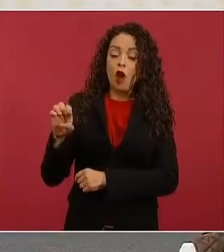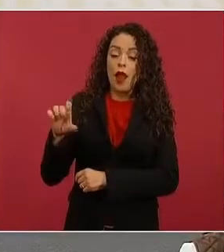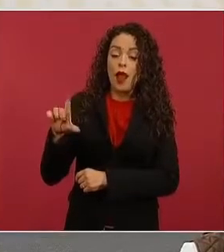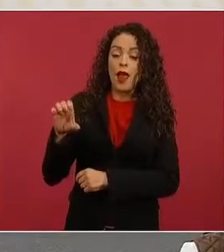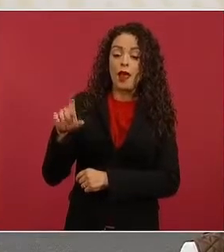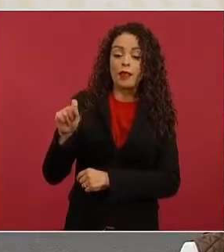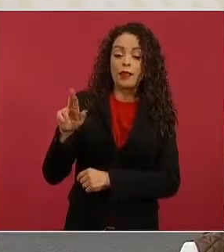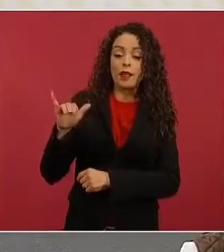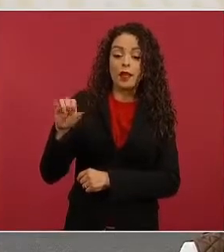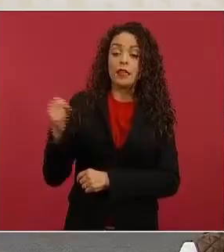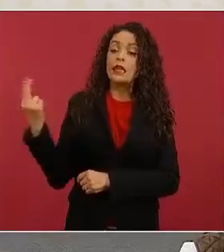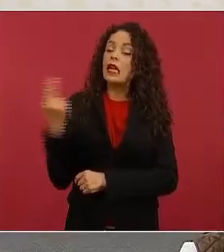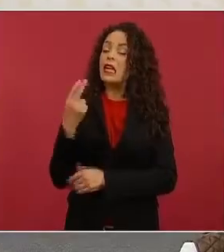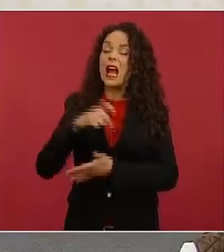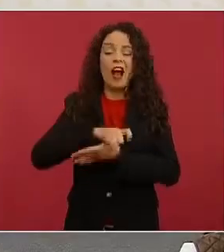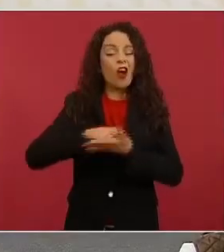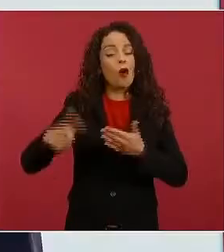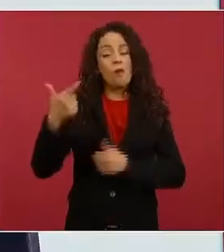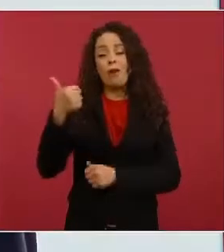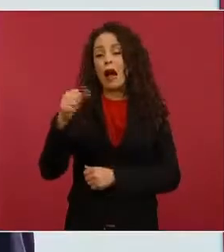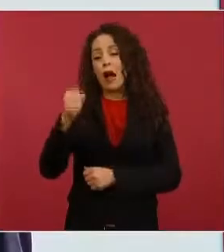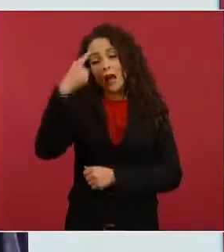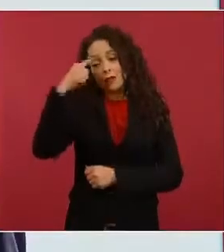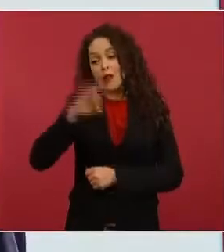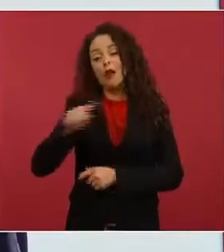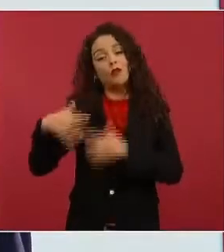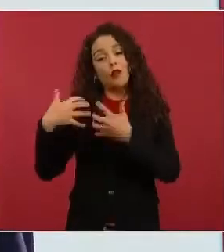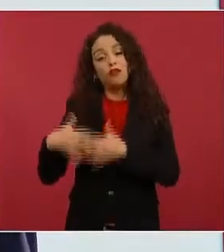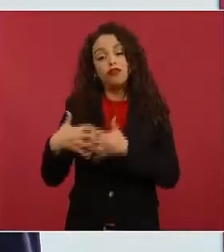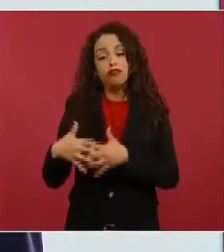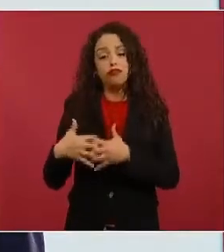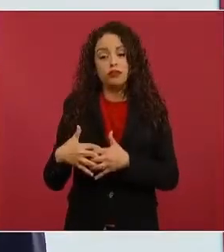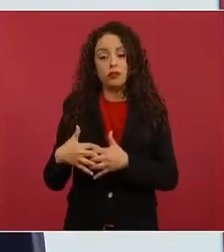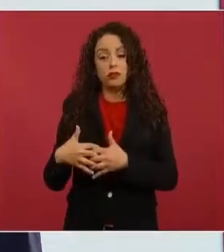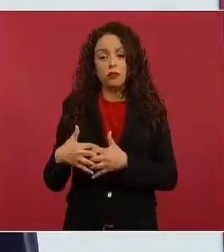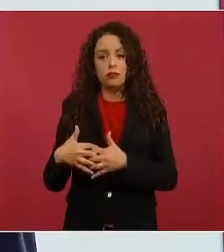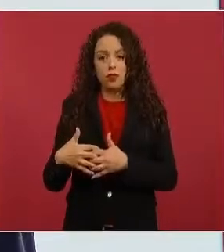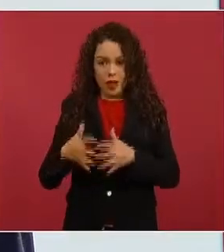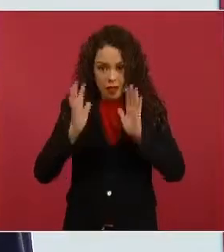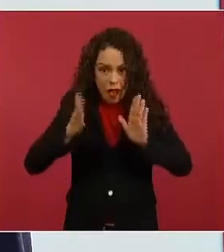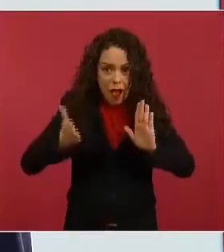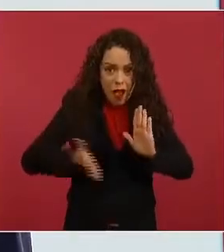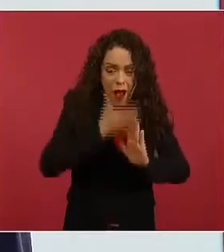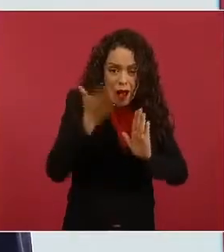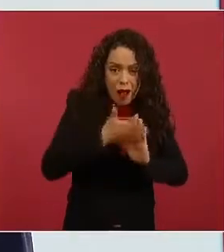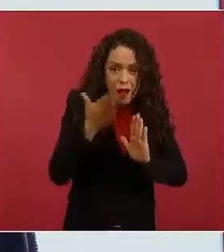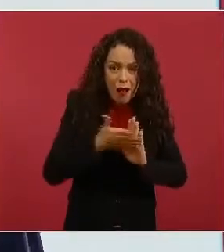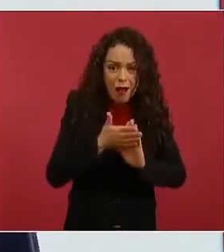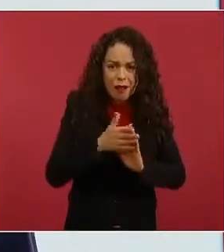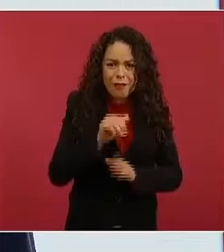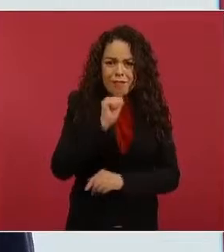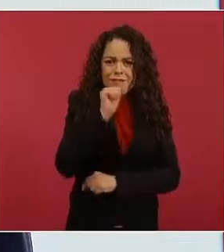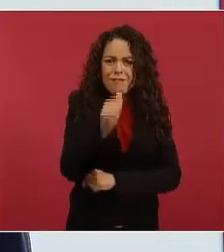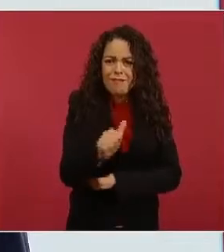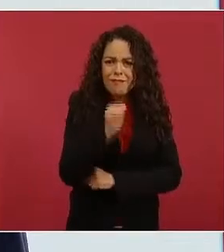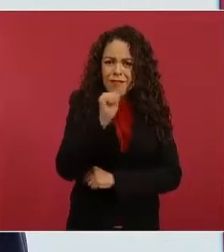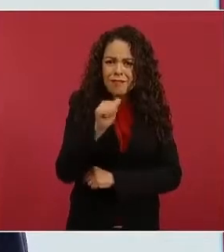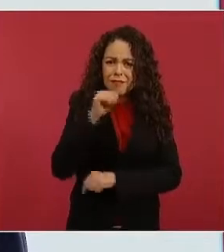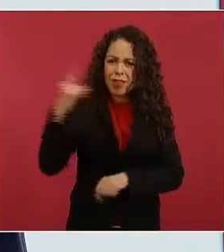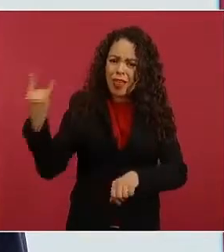necesitaban comprar gas. No construyeron las termoeléctricas, pero